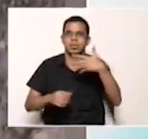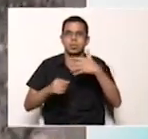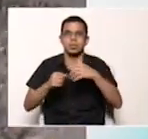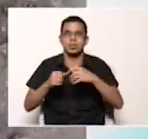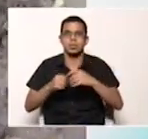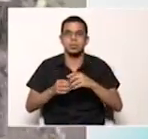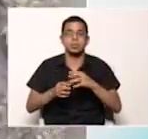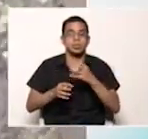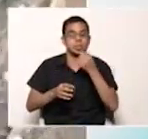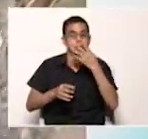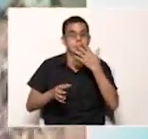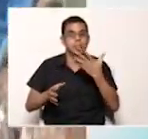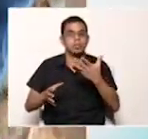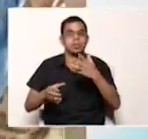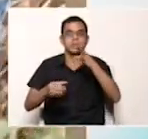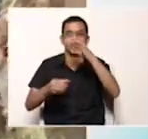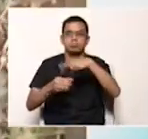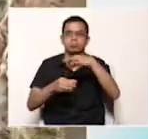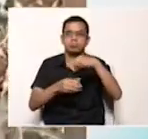y